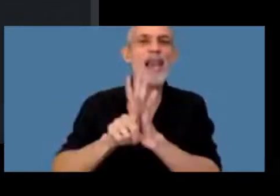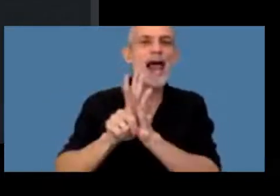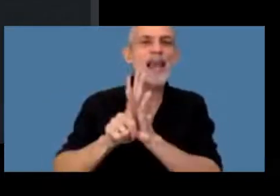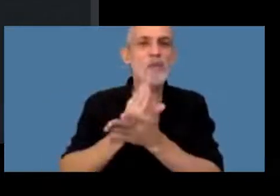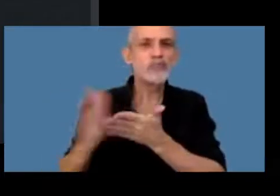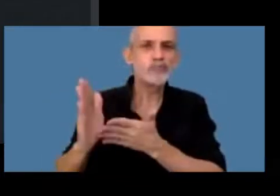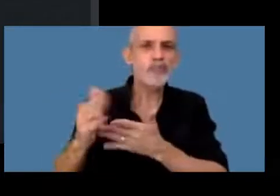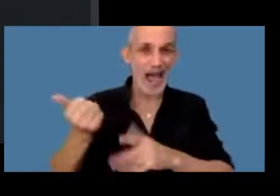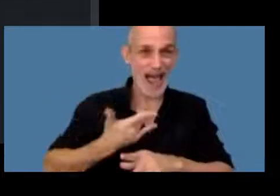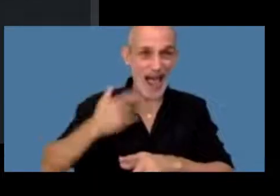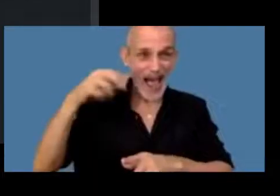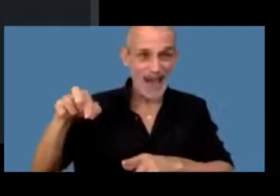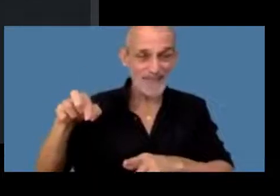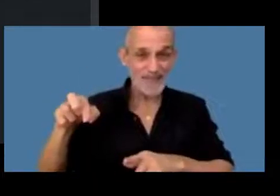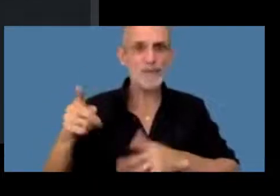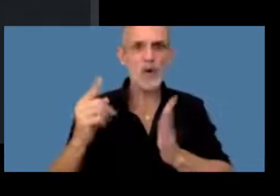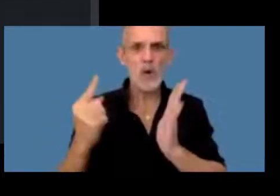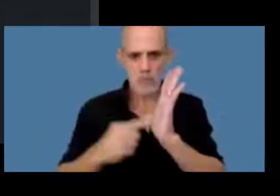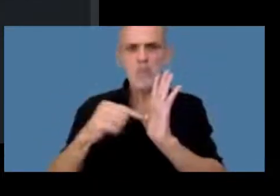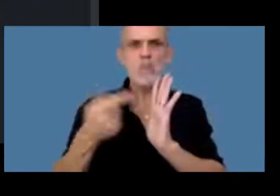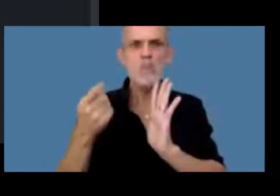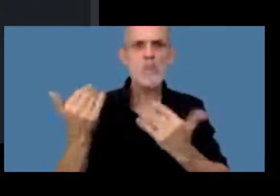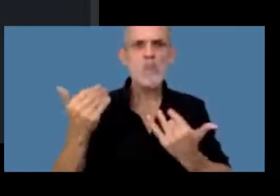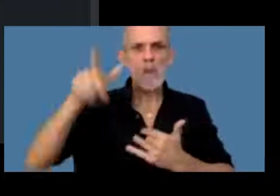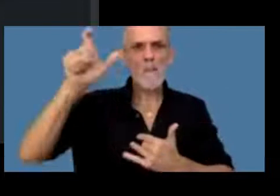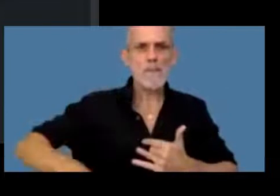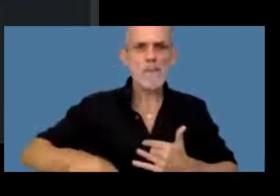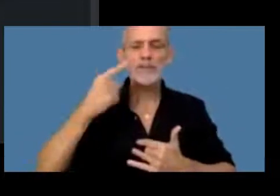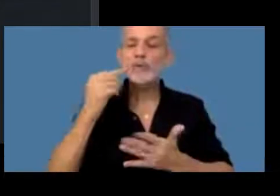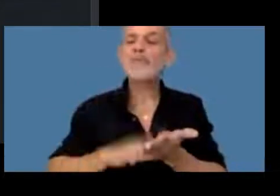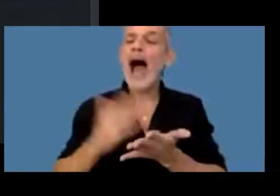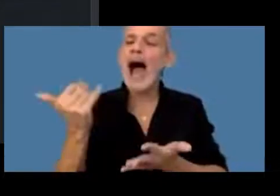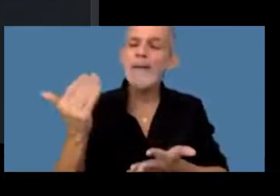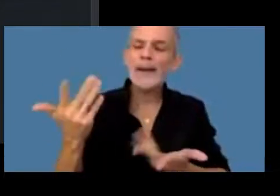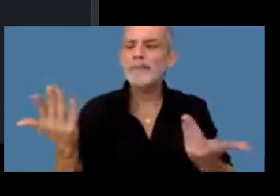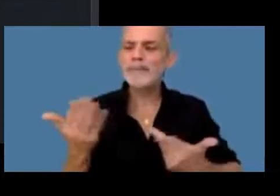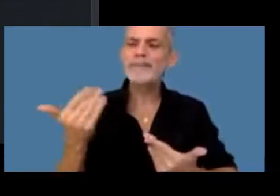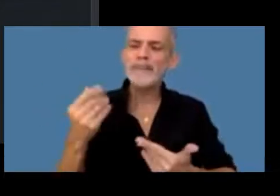digamos, establece y le da la posibilidad al contribuyente de demostrar la veracidad de la operación, digamos.